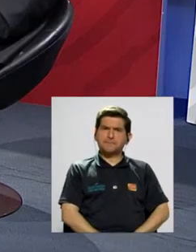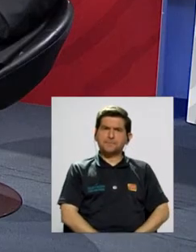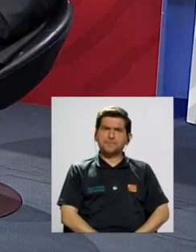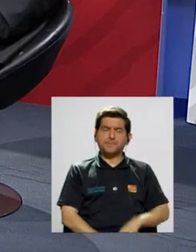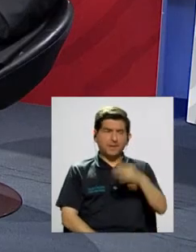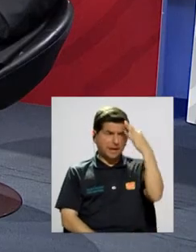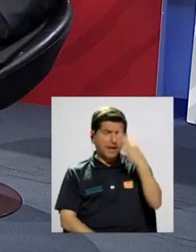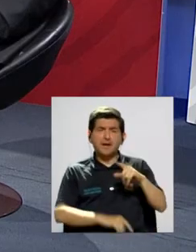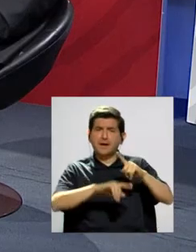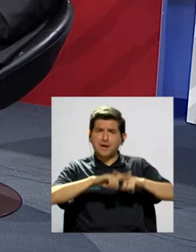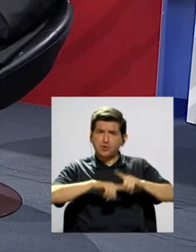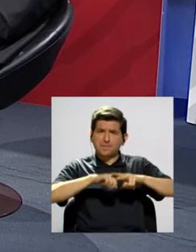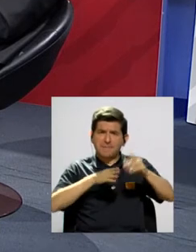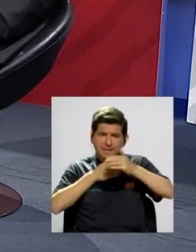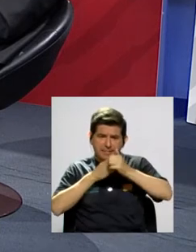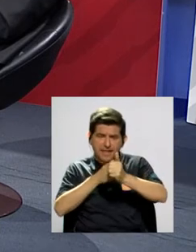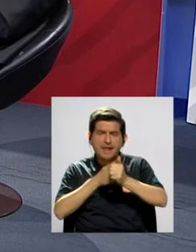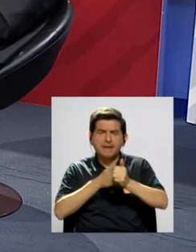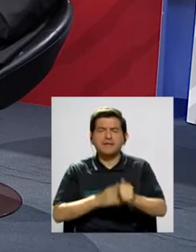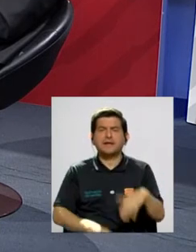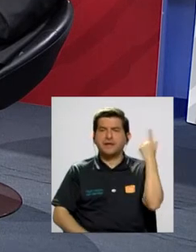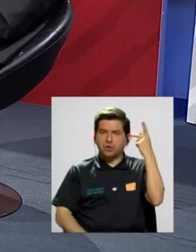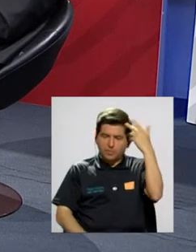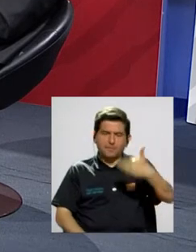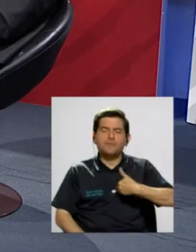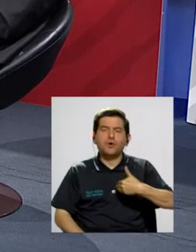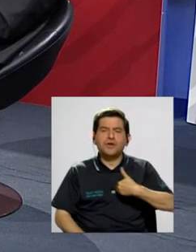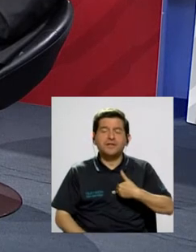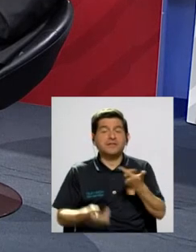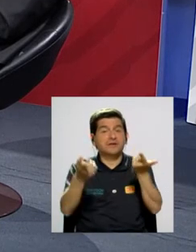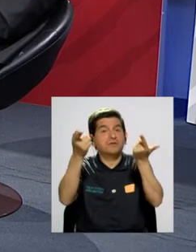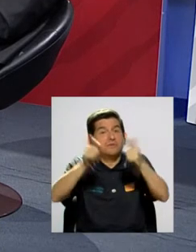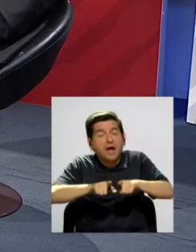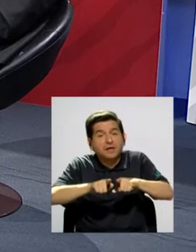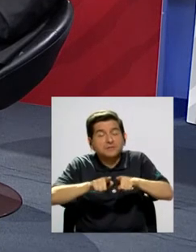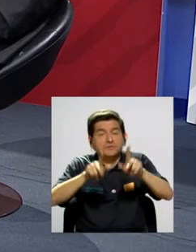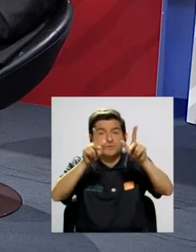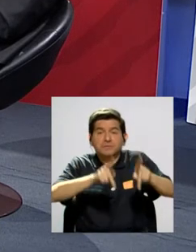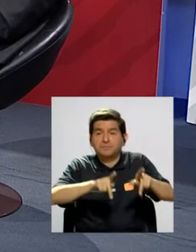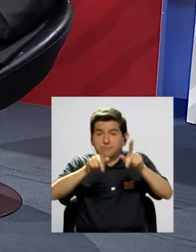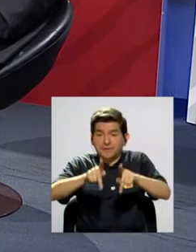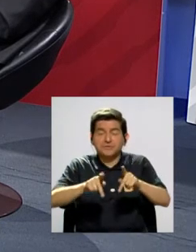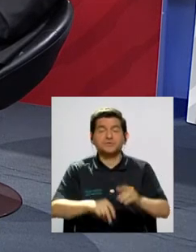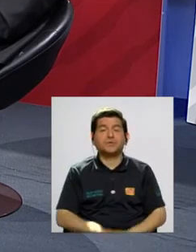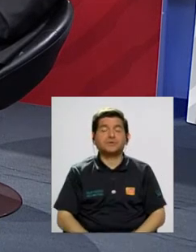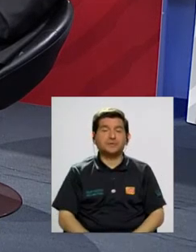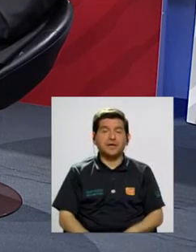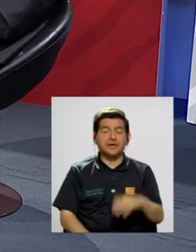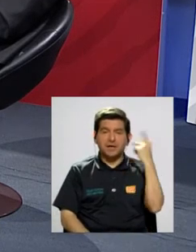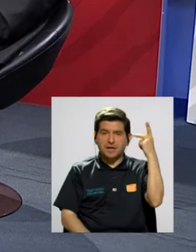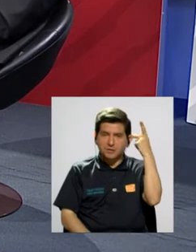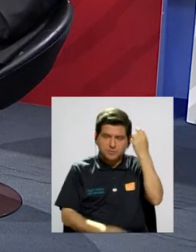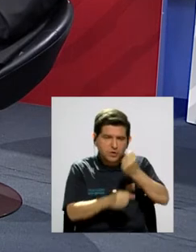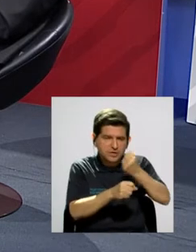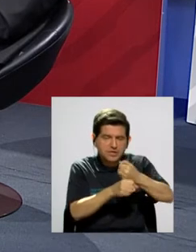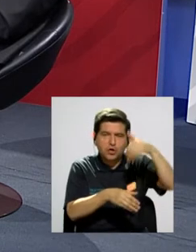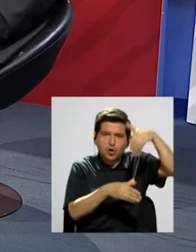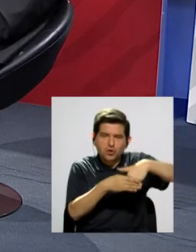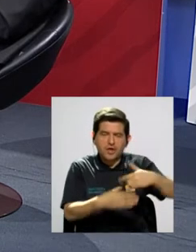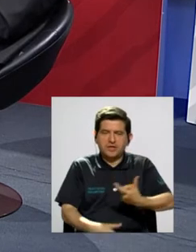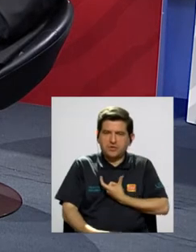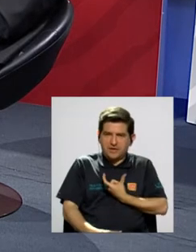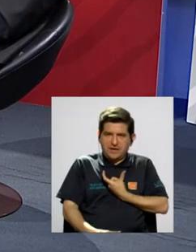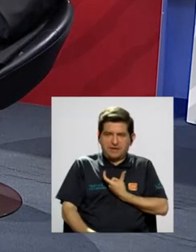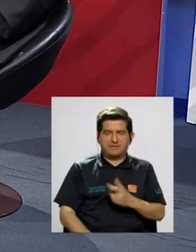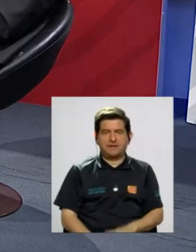creo que depende mucho del liderazgo político que han tenido, en este caso, quienes han podido hacer política en sus propias alcaldías,